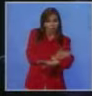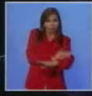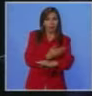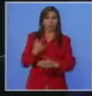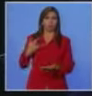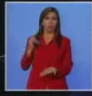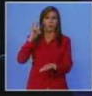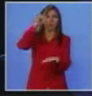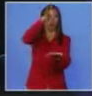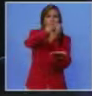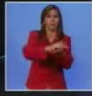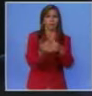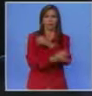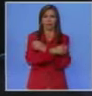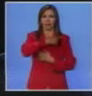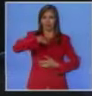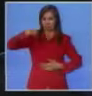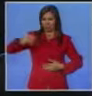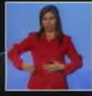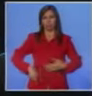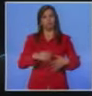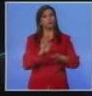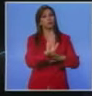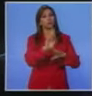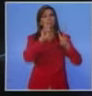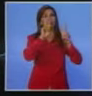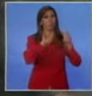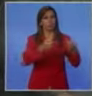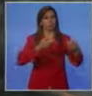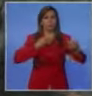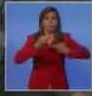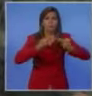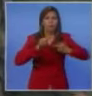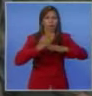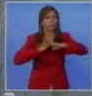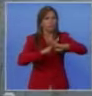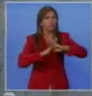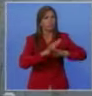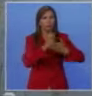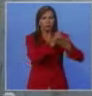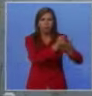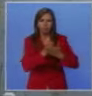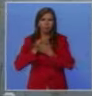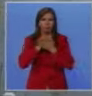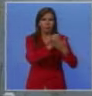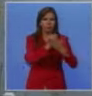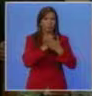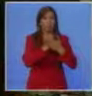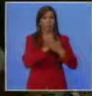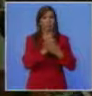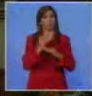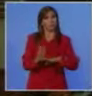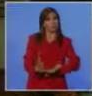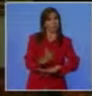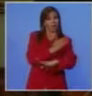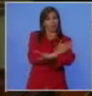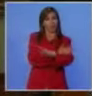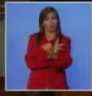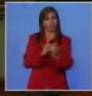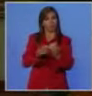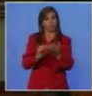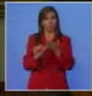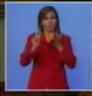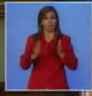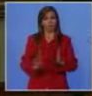China para fortalecer las relaciones bilaterales en materia de defensa entre ambos países. Antes de asumir este ministerio, María Fernanda Espinosa